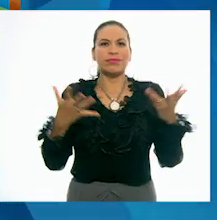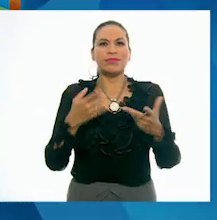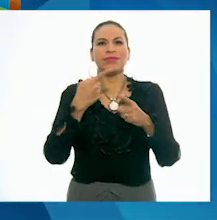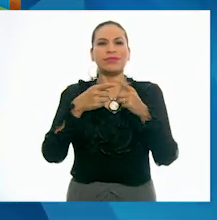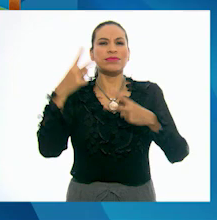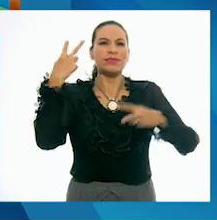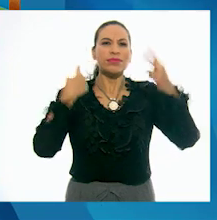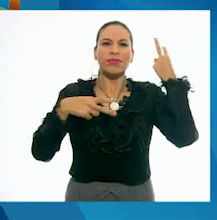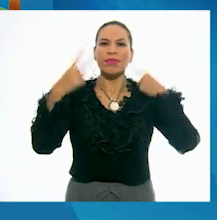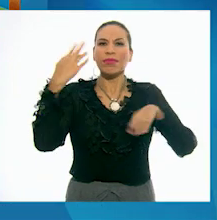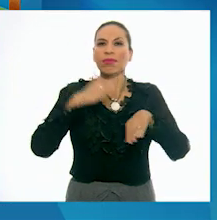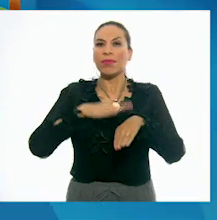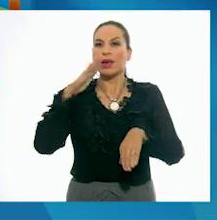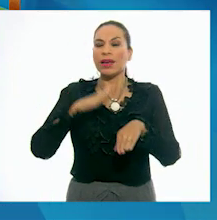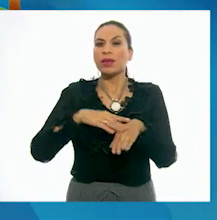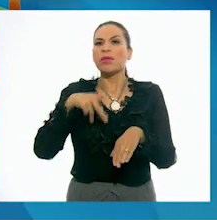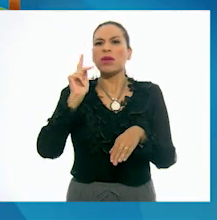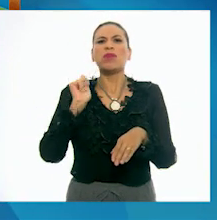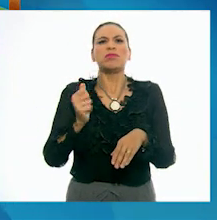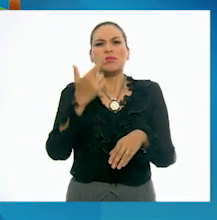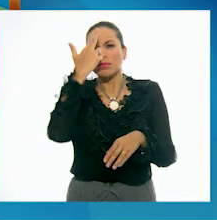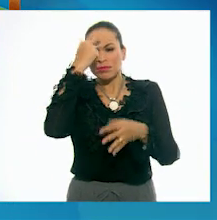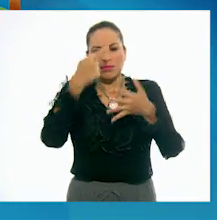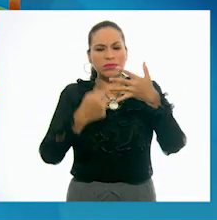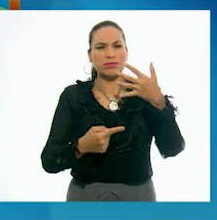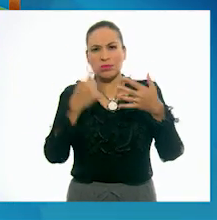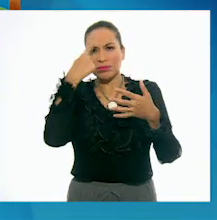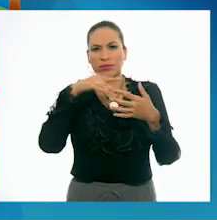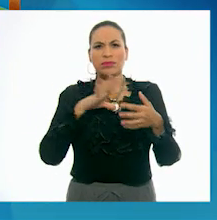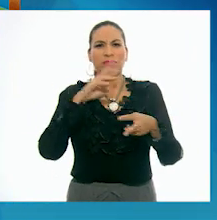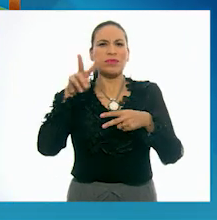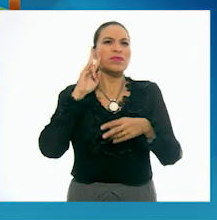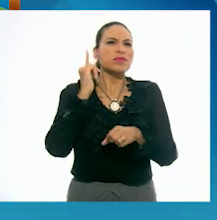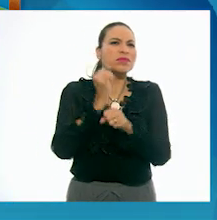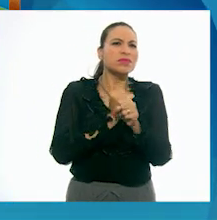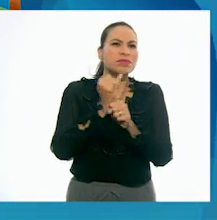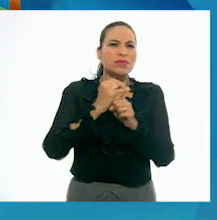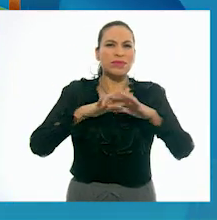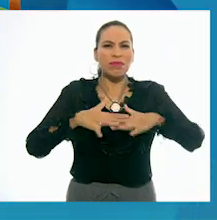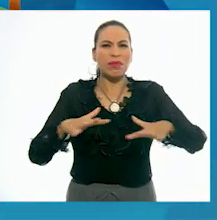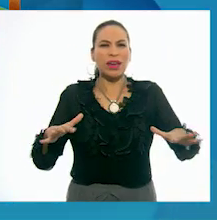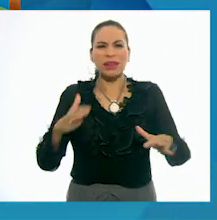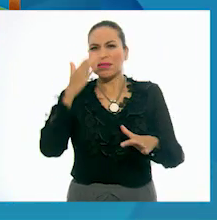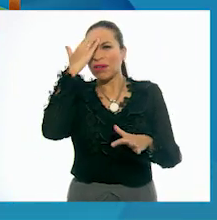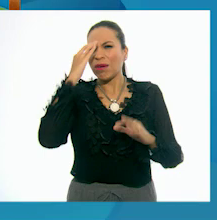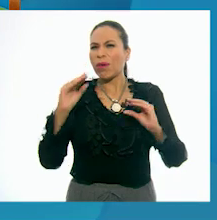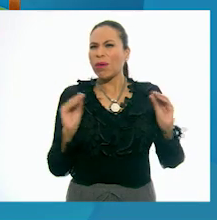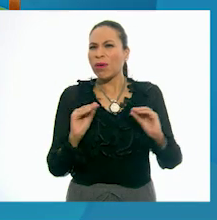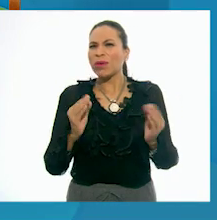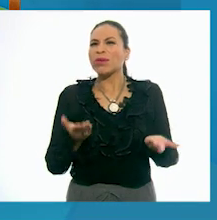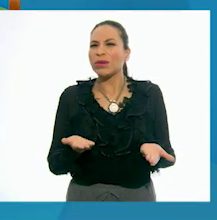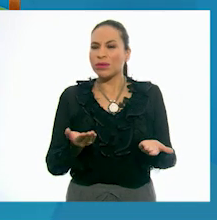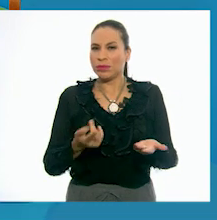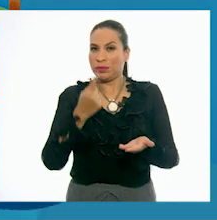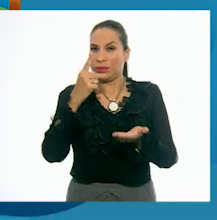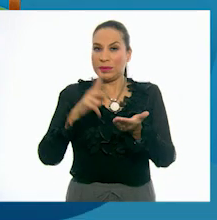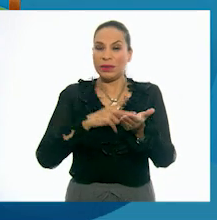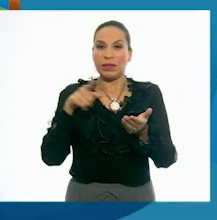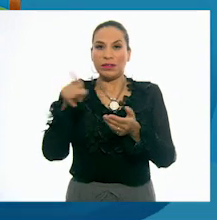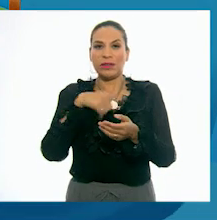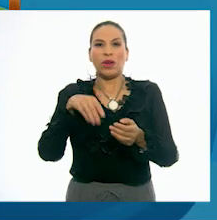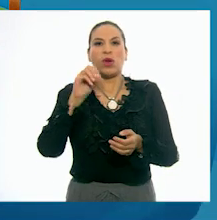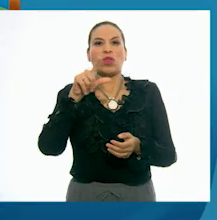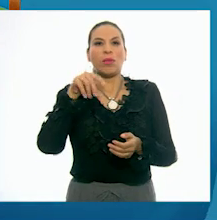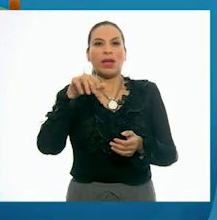grandes viajes. Pero, ¿qué razones tuvieron para lanzarse a explorar esos mares desconocidos? Una vez que los